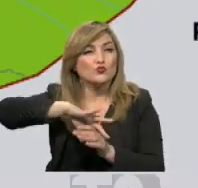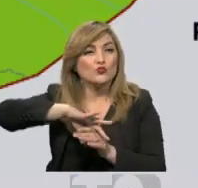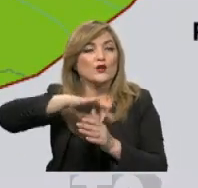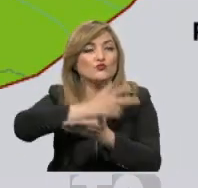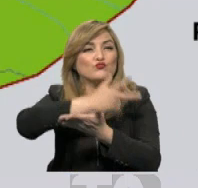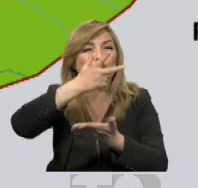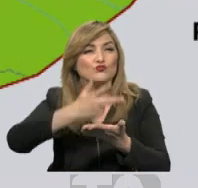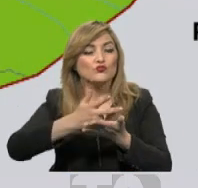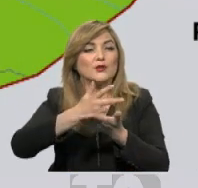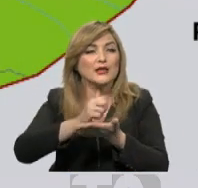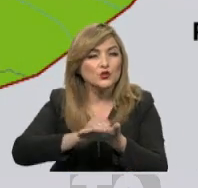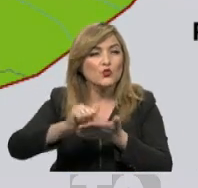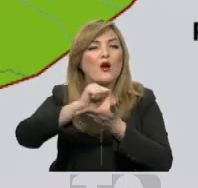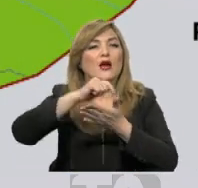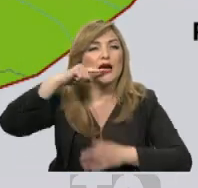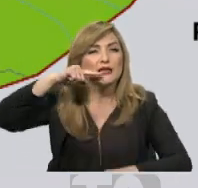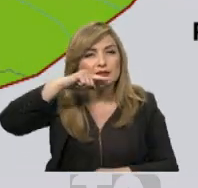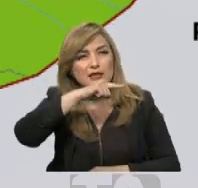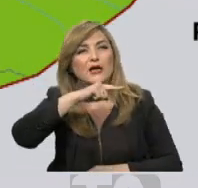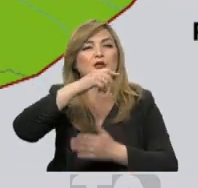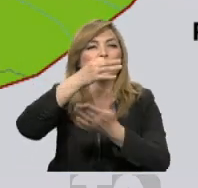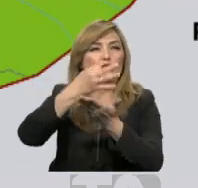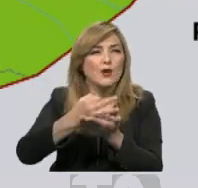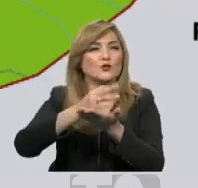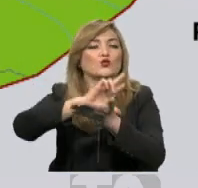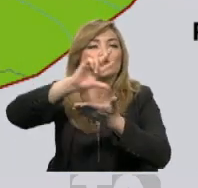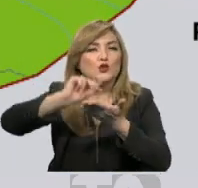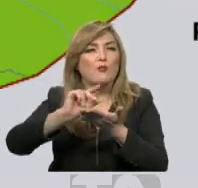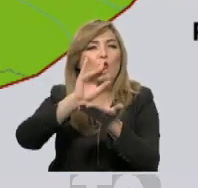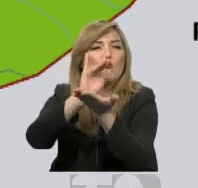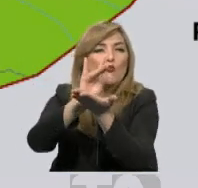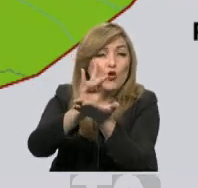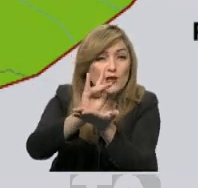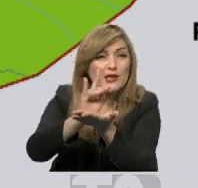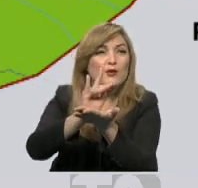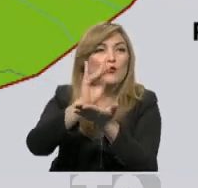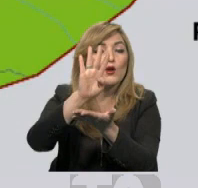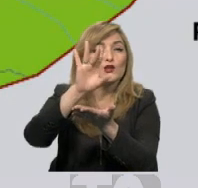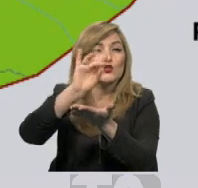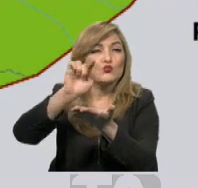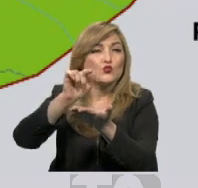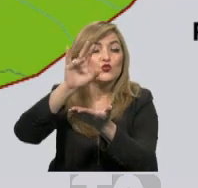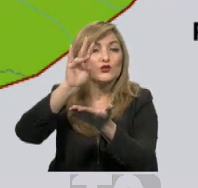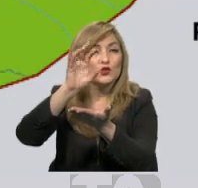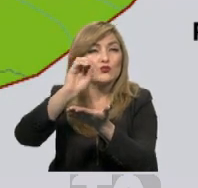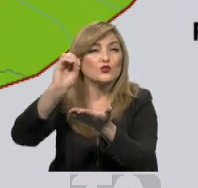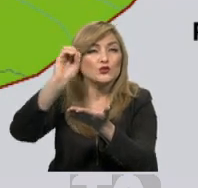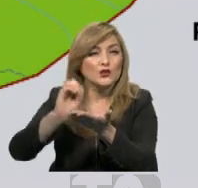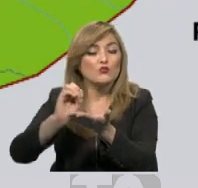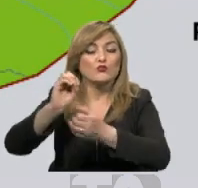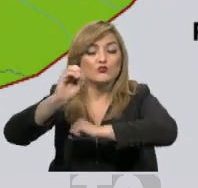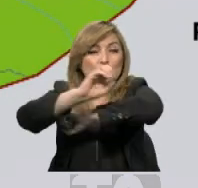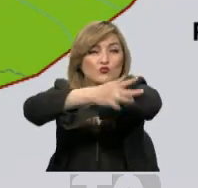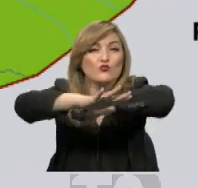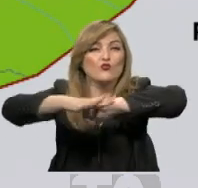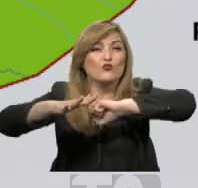en Chimborazo, Azuay, Cañar, Cotopaxi y Napo. En Bolívar tiene incluso el 48.7% y en